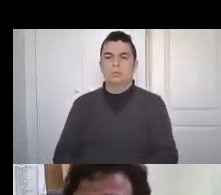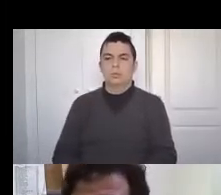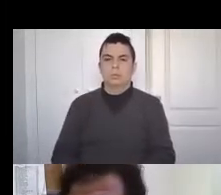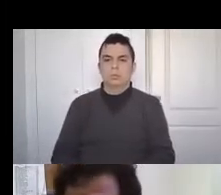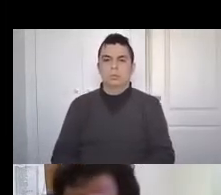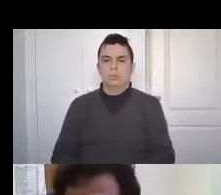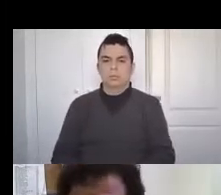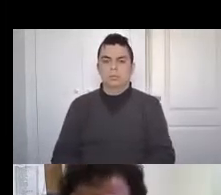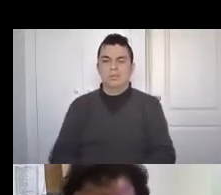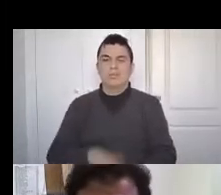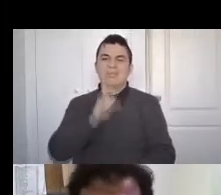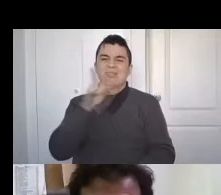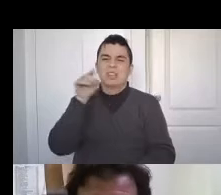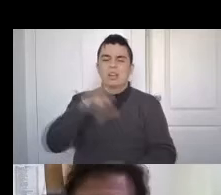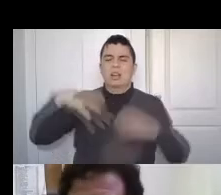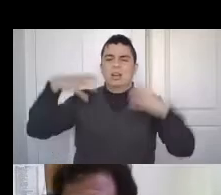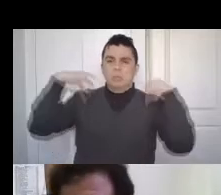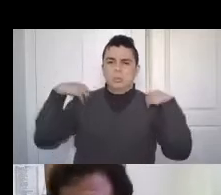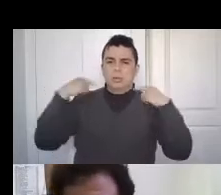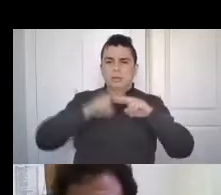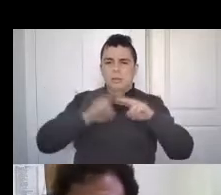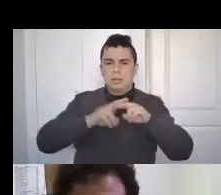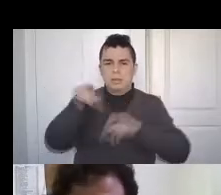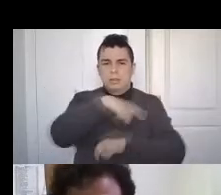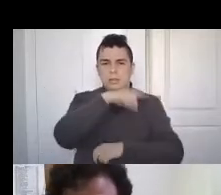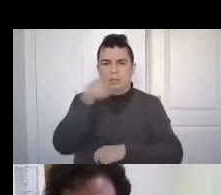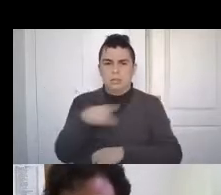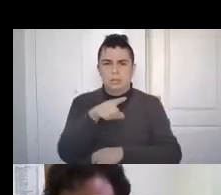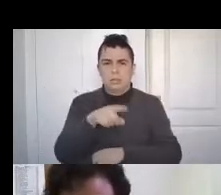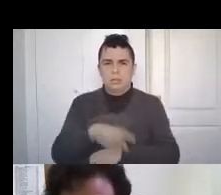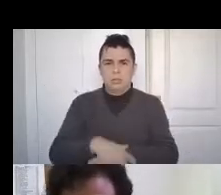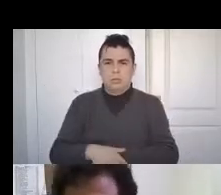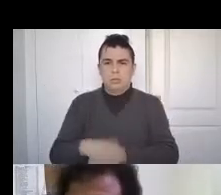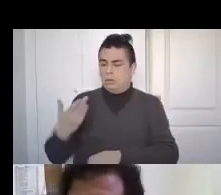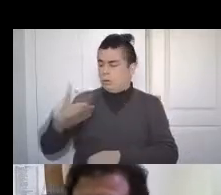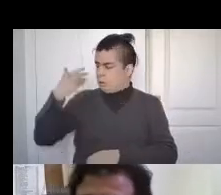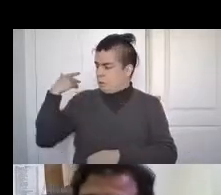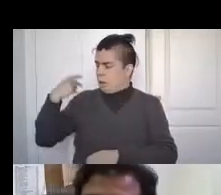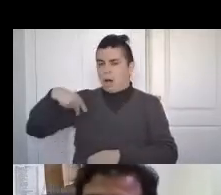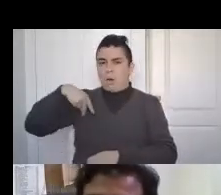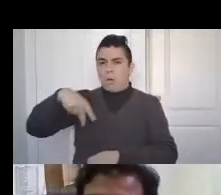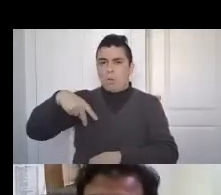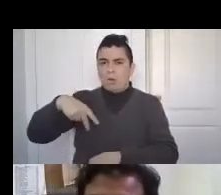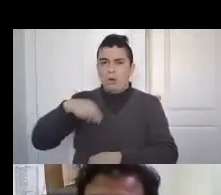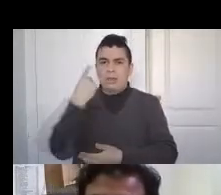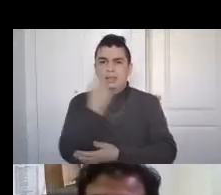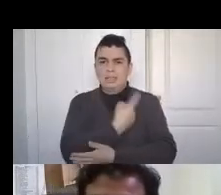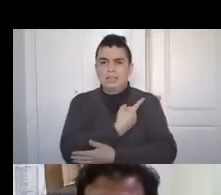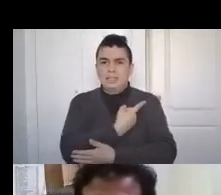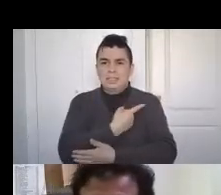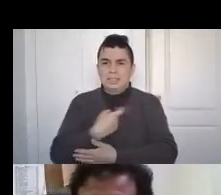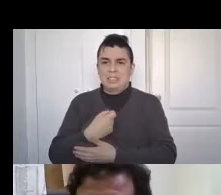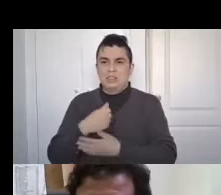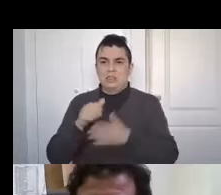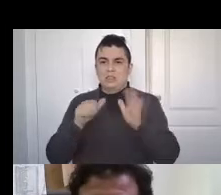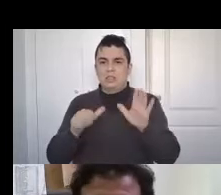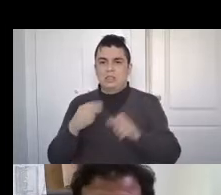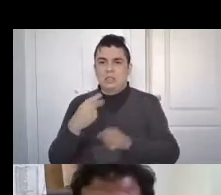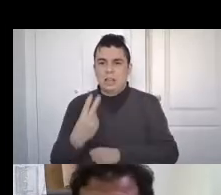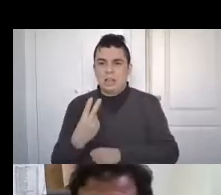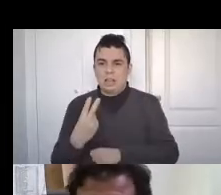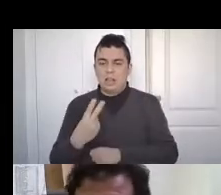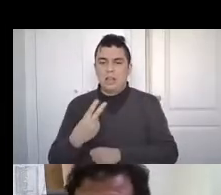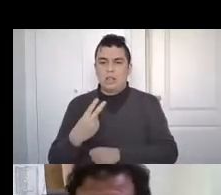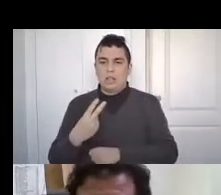¿Quiénes hacen este examen? ¿Cierto? A junio, hace 2 meses, ¿cierto? Hay 172 laboratorios en Chile acreditados, 69